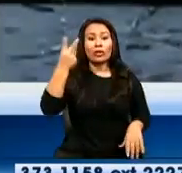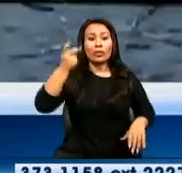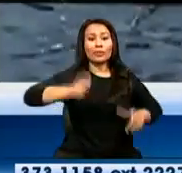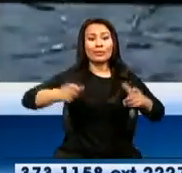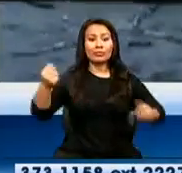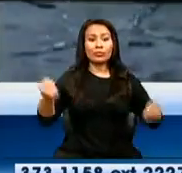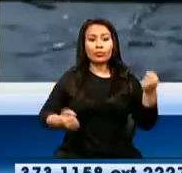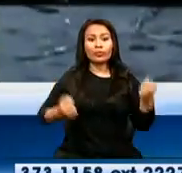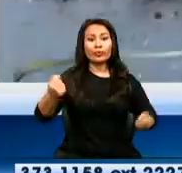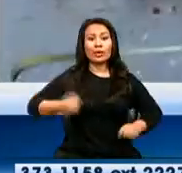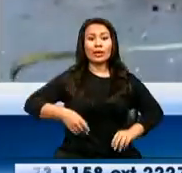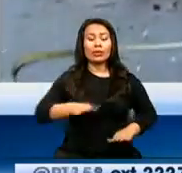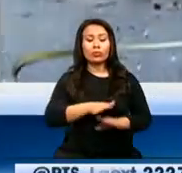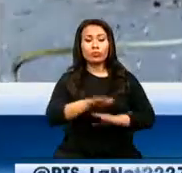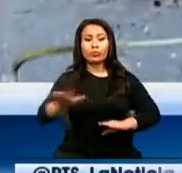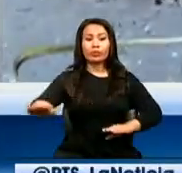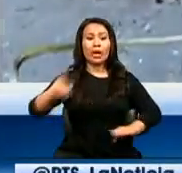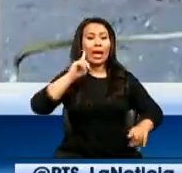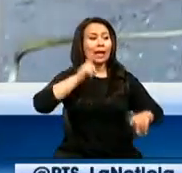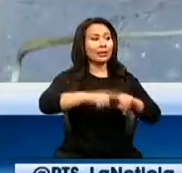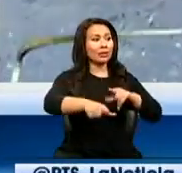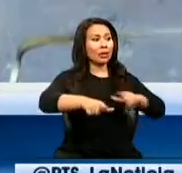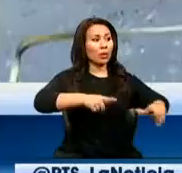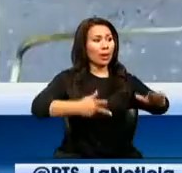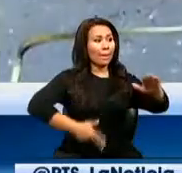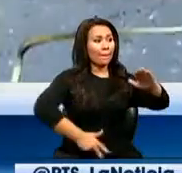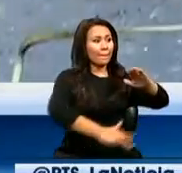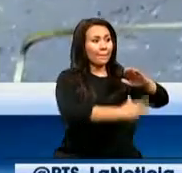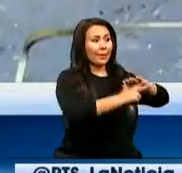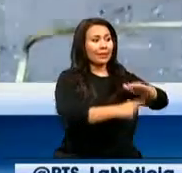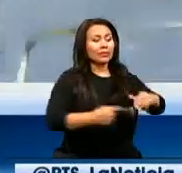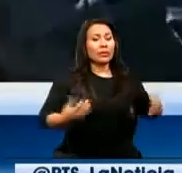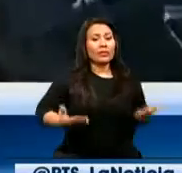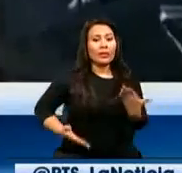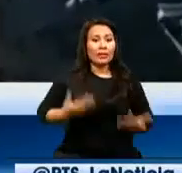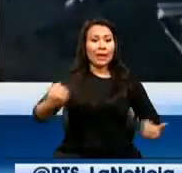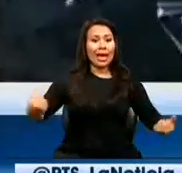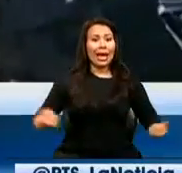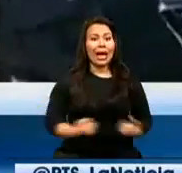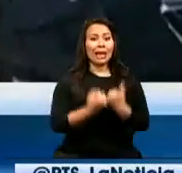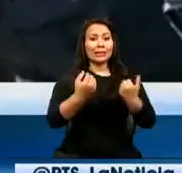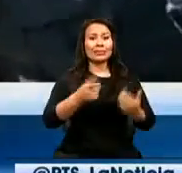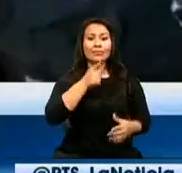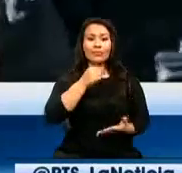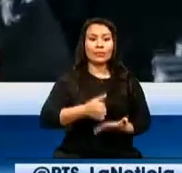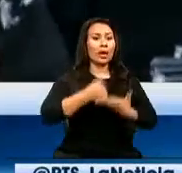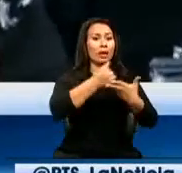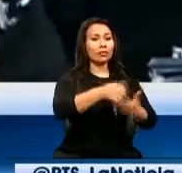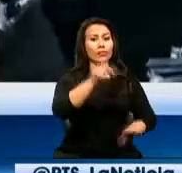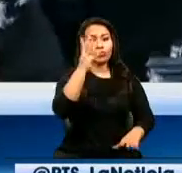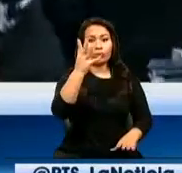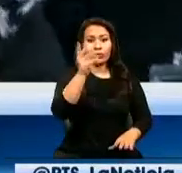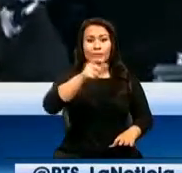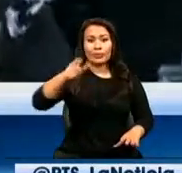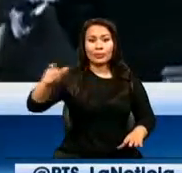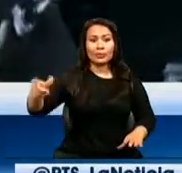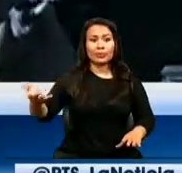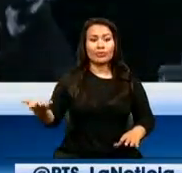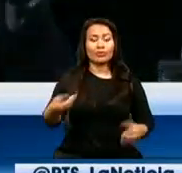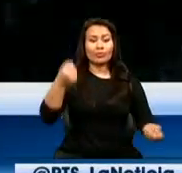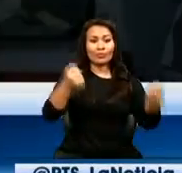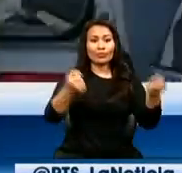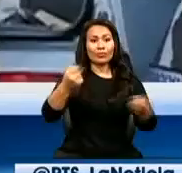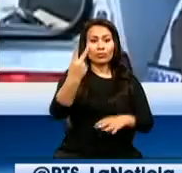detenidos y los vehículos llevados a los patios de retención en un accidente donde la suerte jugó a favor de los 4 ocupantes de los 2